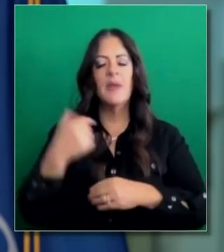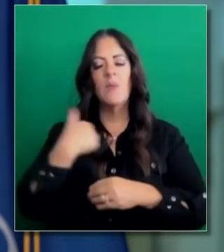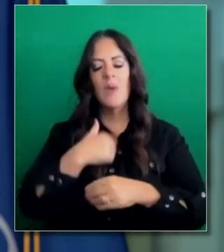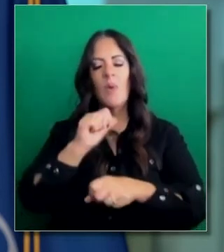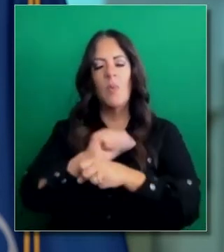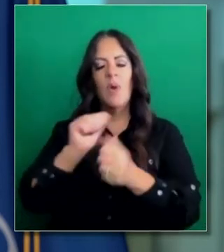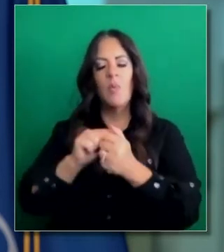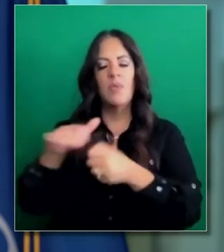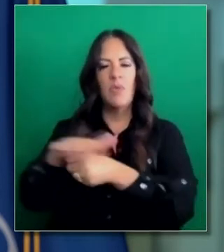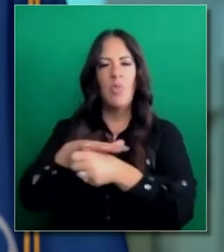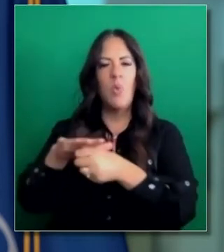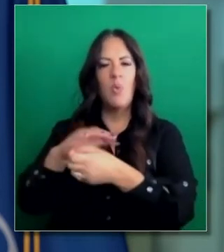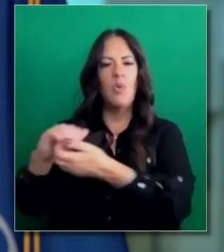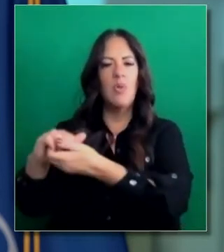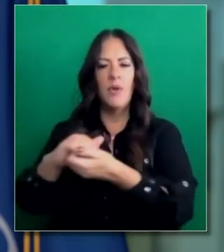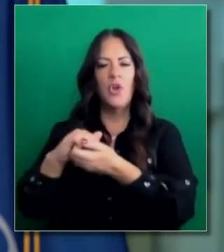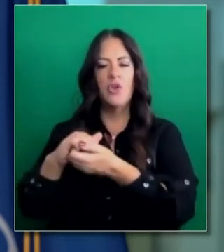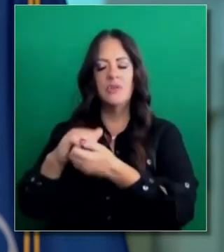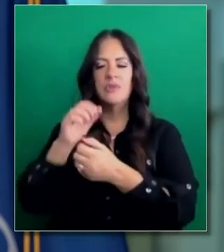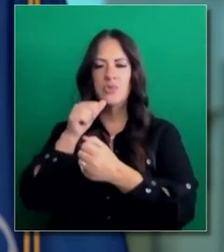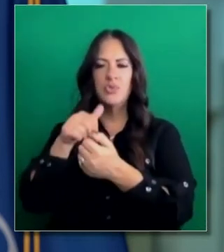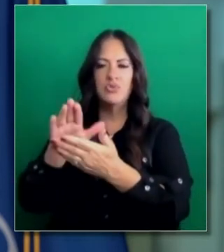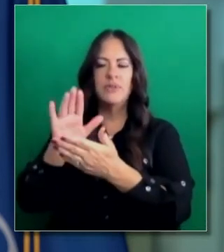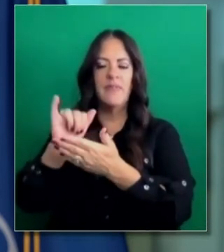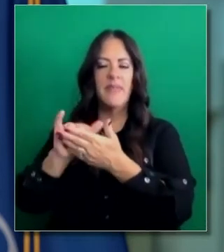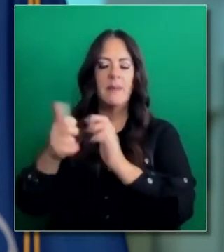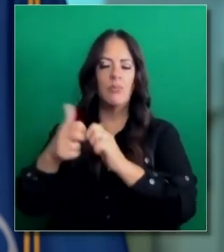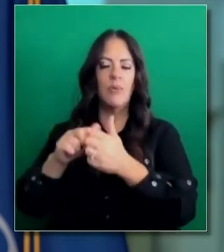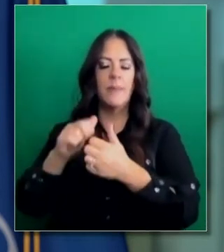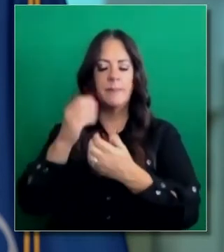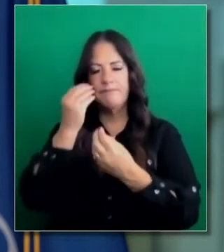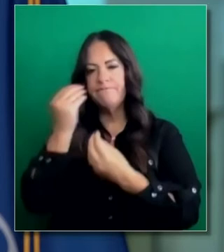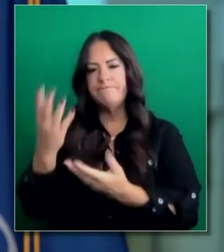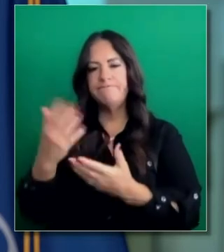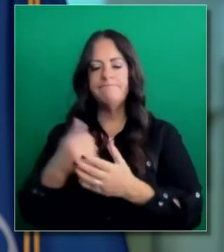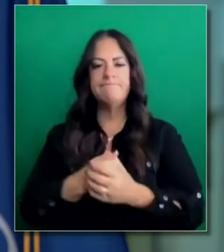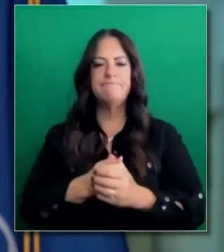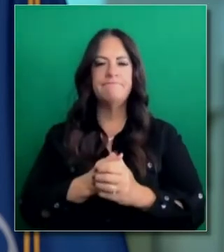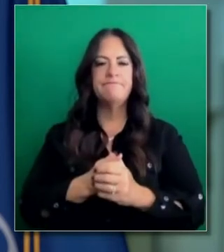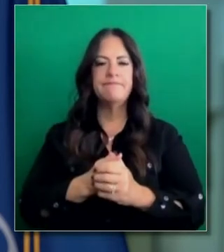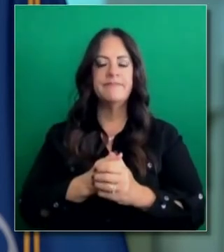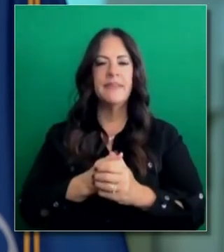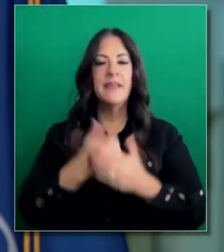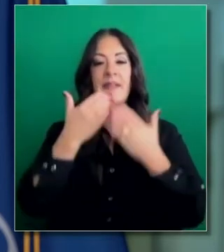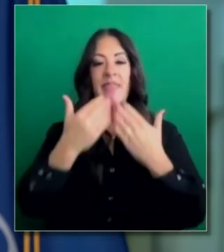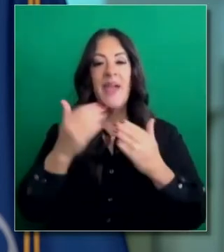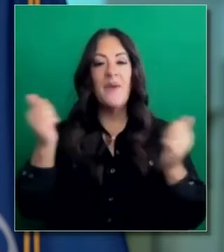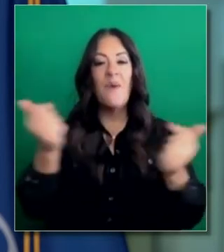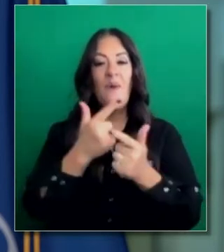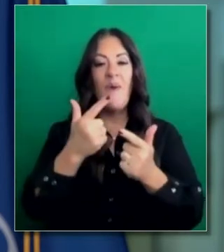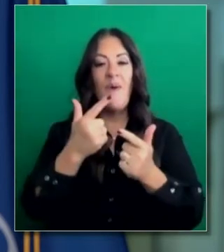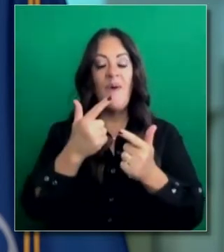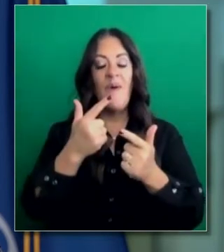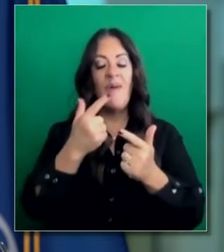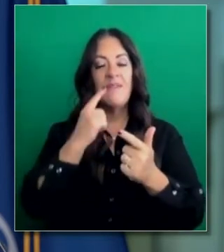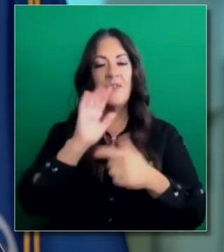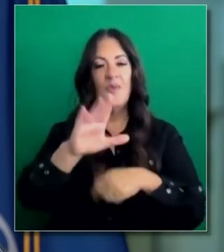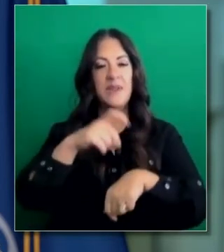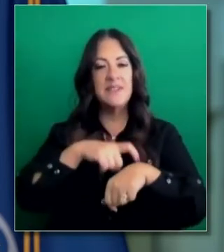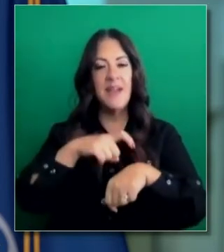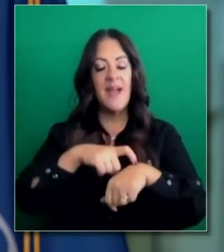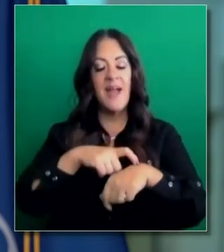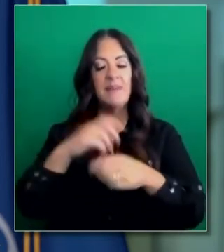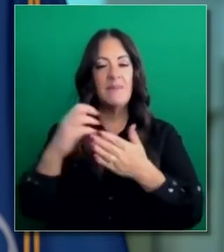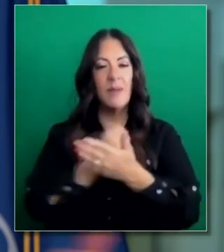centros de fuerzas policiales locales gracias a todos por la oportunidad entonces por